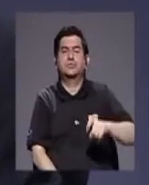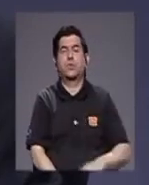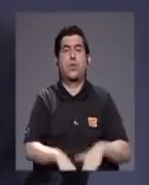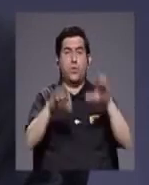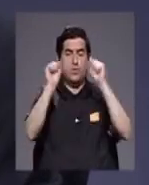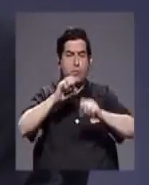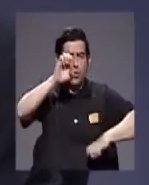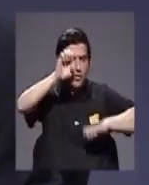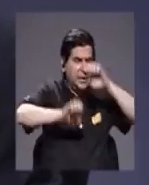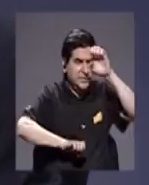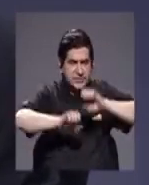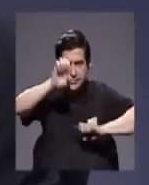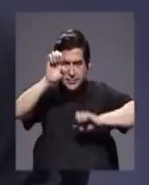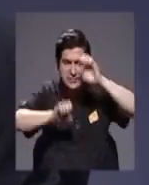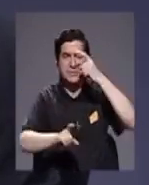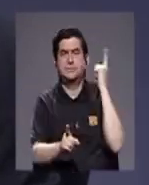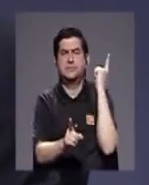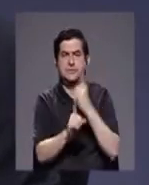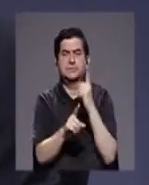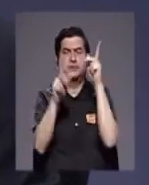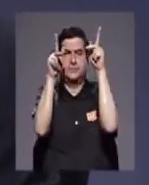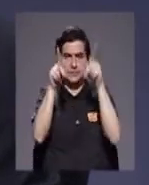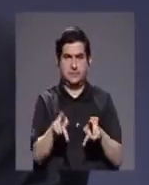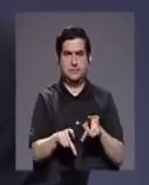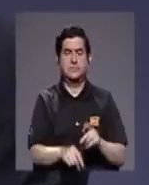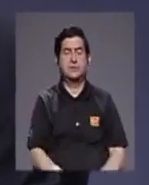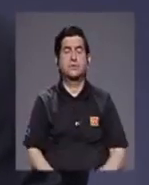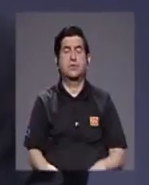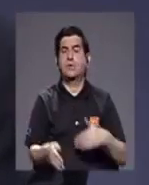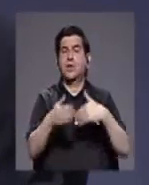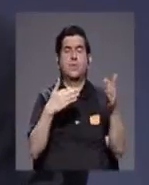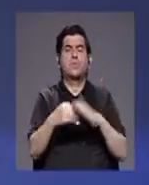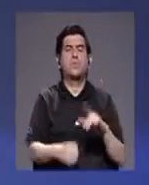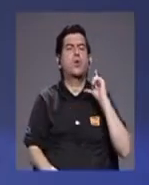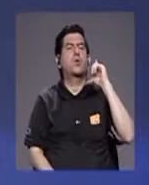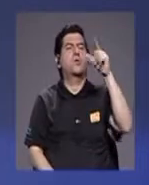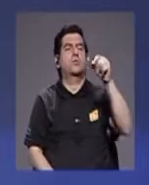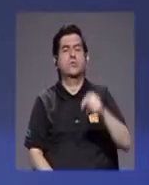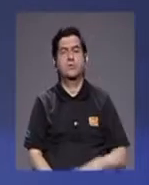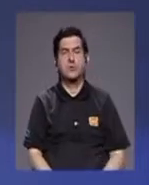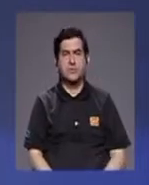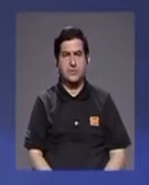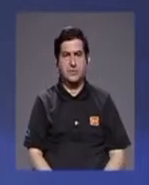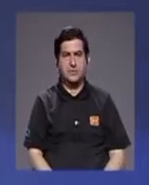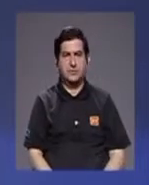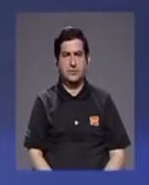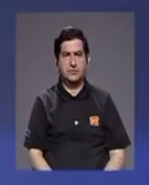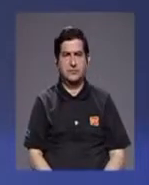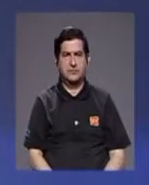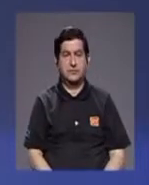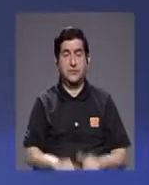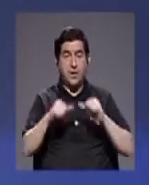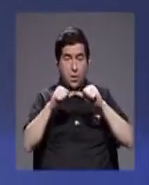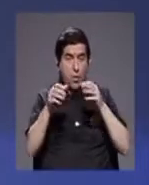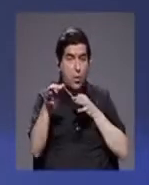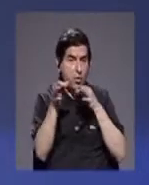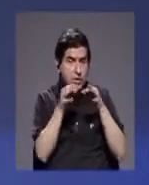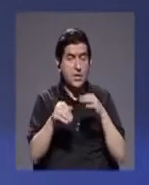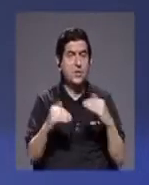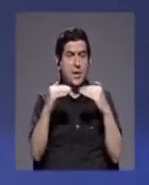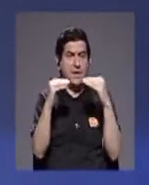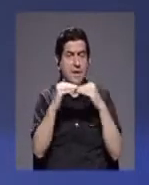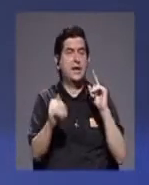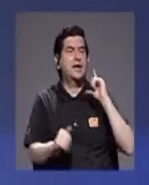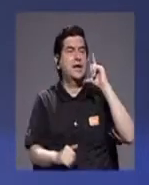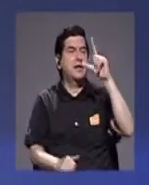hacer una evaluación adecuada del paciente a nivel remoto. Continuamos, don Efraín, explicando ese nivel